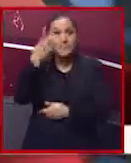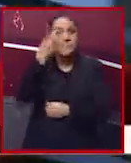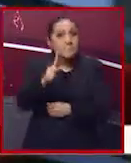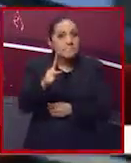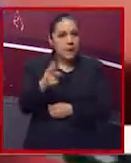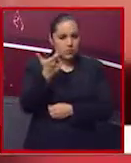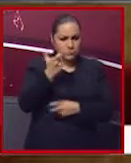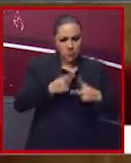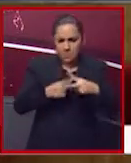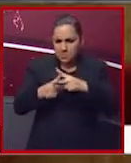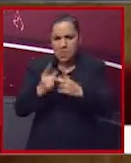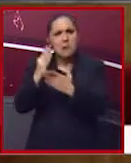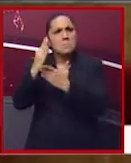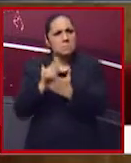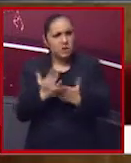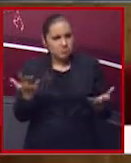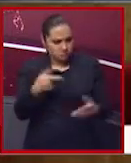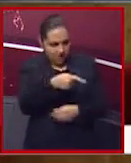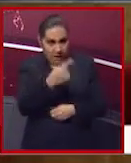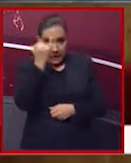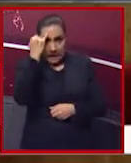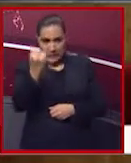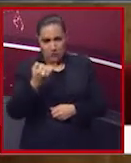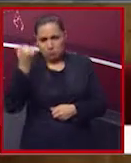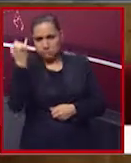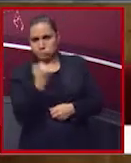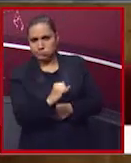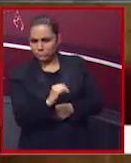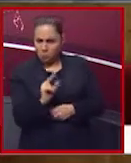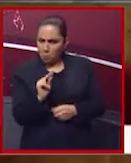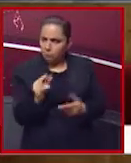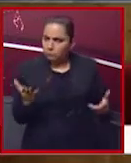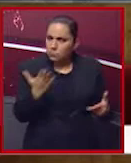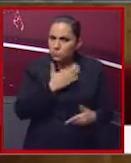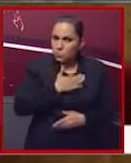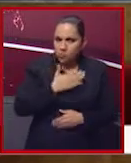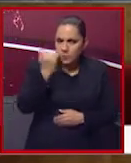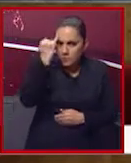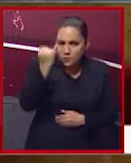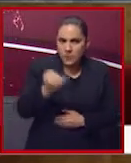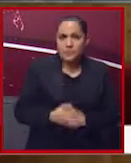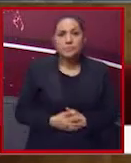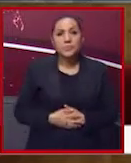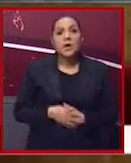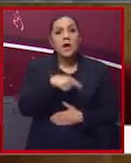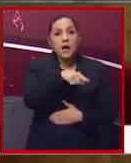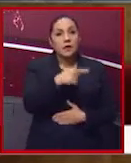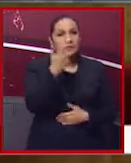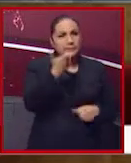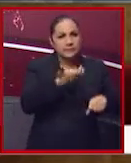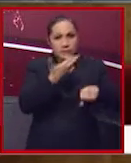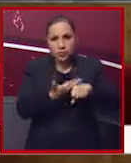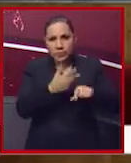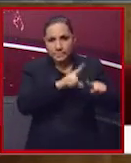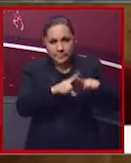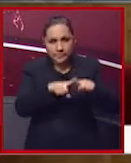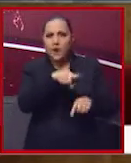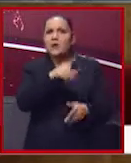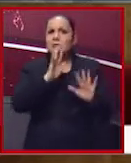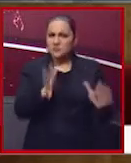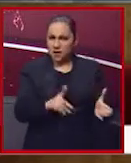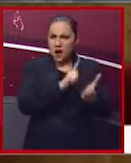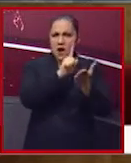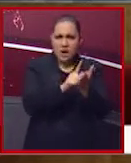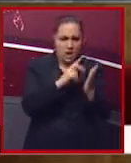descabellada. Recibe una tesorería sólida que cuenta con un marco jurídico actualizado, pues en 2015 se presentó